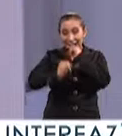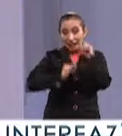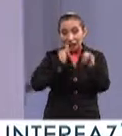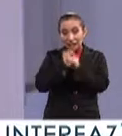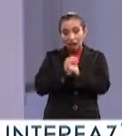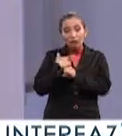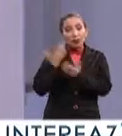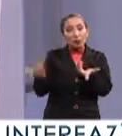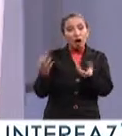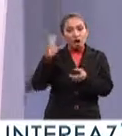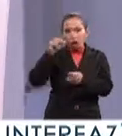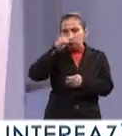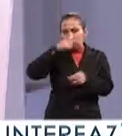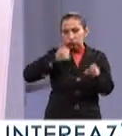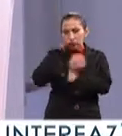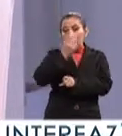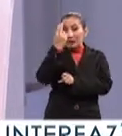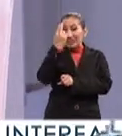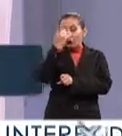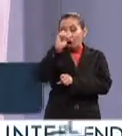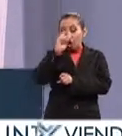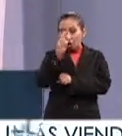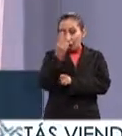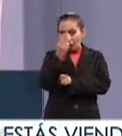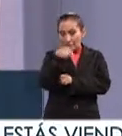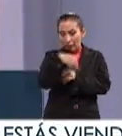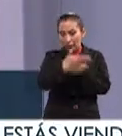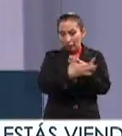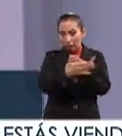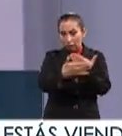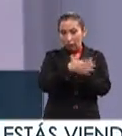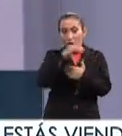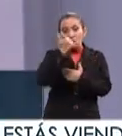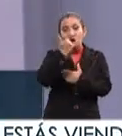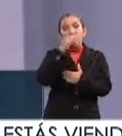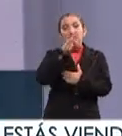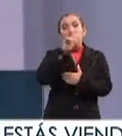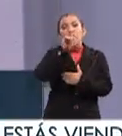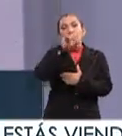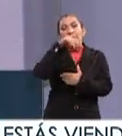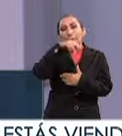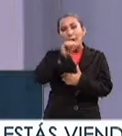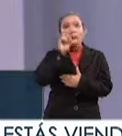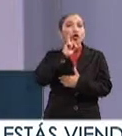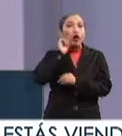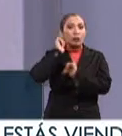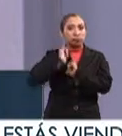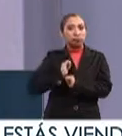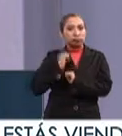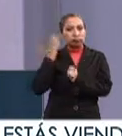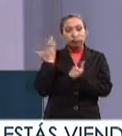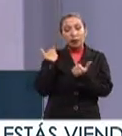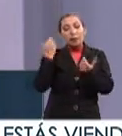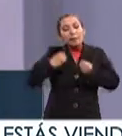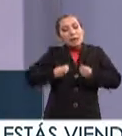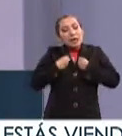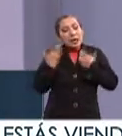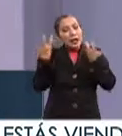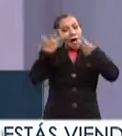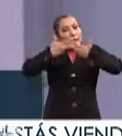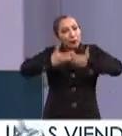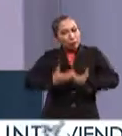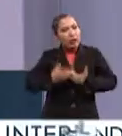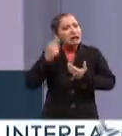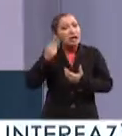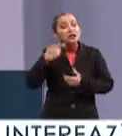No Violencia contra la Mujer, que es el 25 de noviembre, Yulima está encabezando este movimiento Vivir en Armonía y